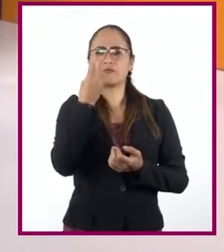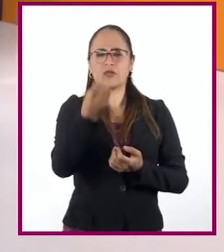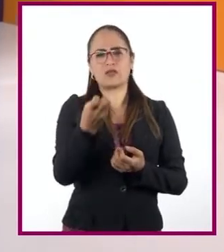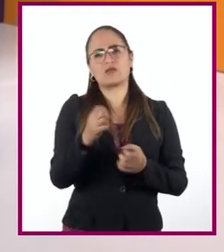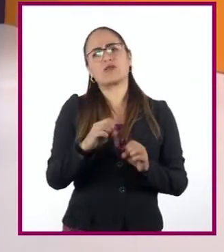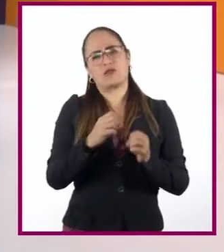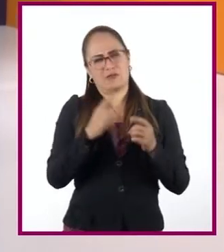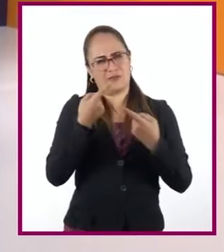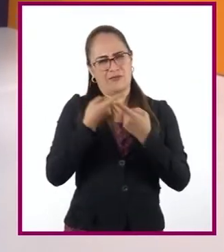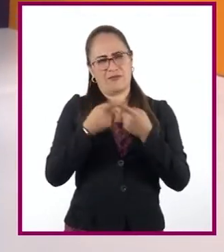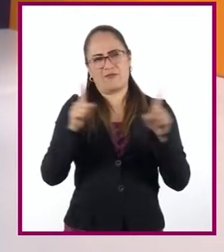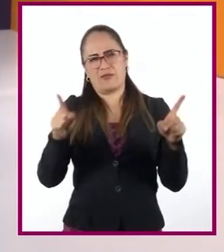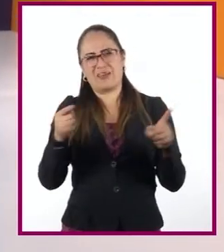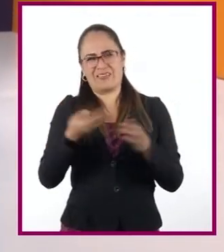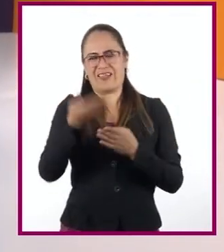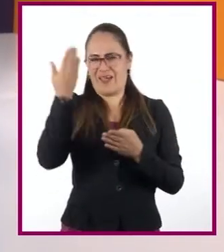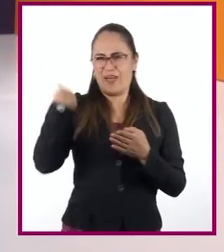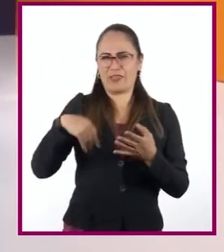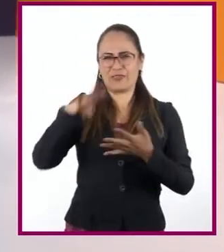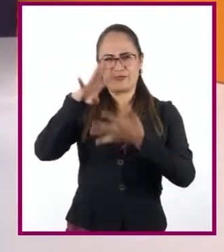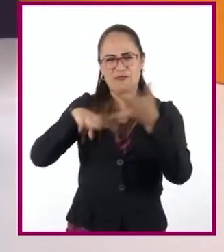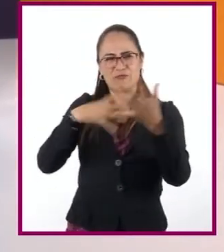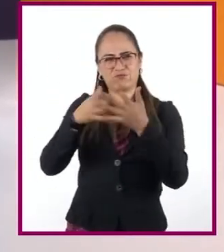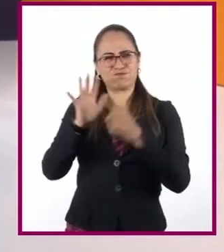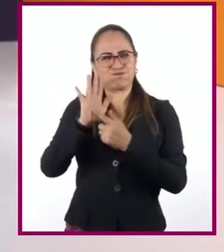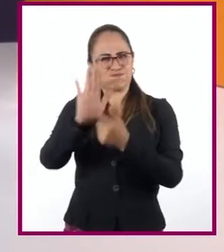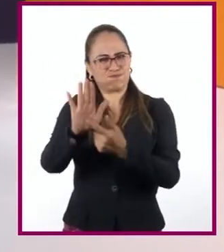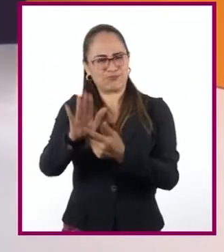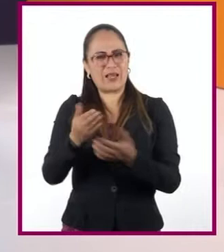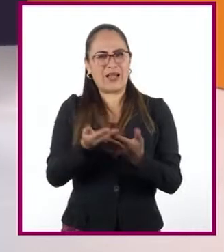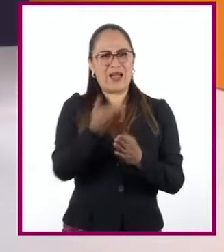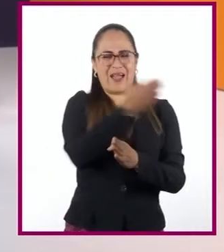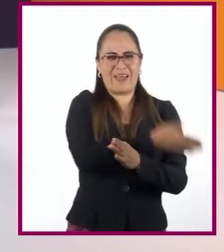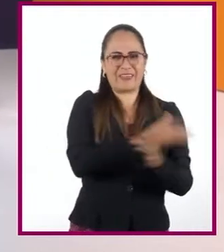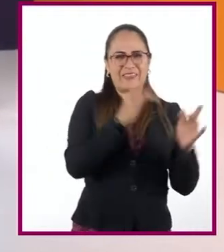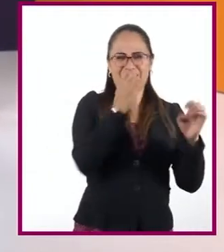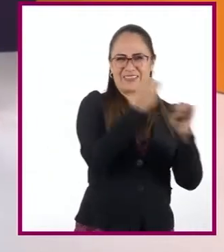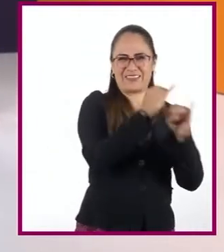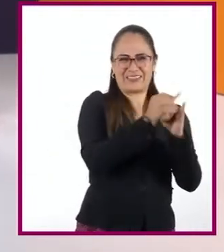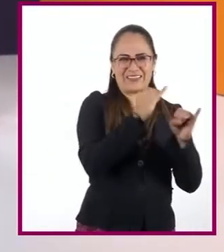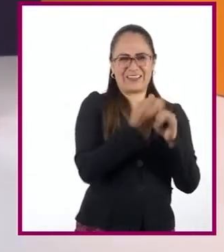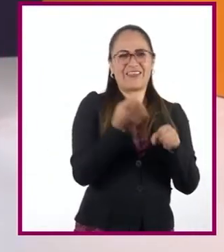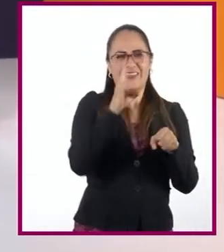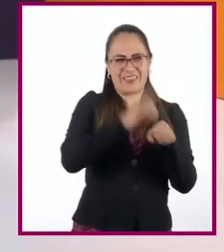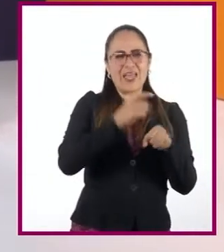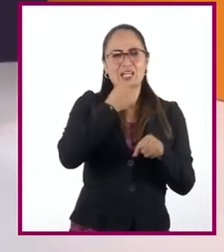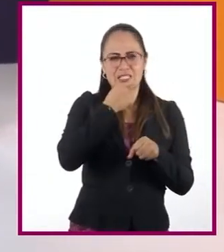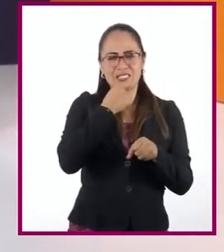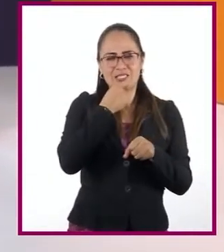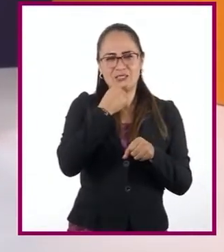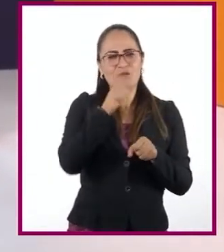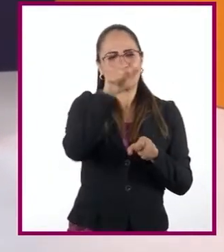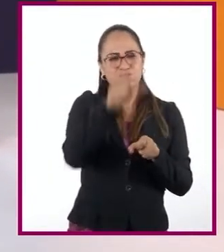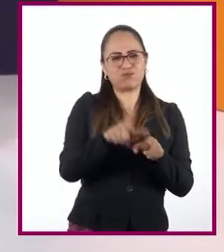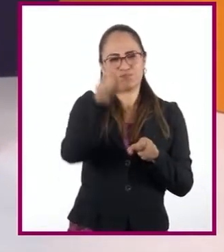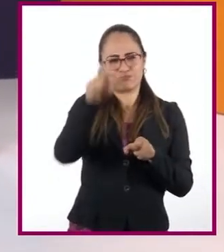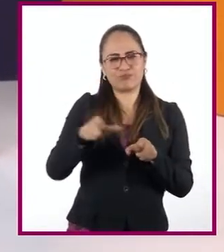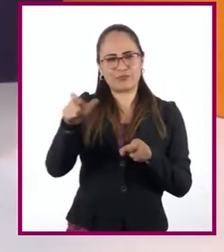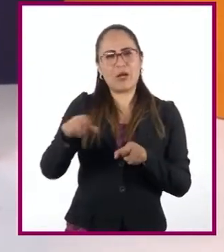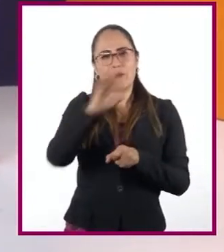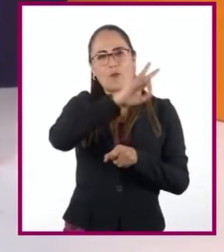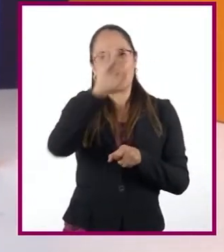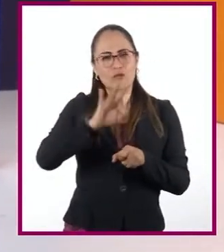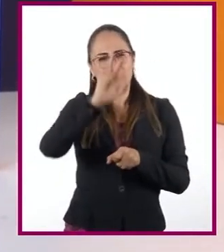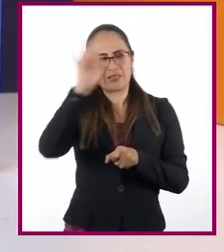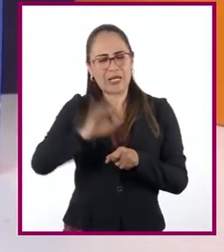gran diferencia con el ejemplo anterior, ya que en el sondeo en línea sobre el Día del Niño sí se presentaron las gráficas de